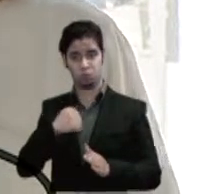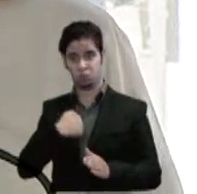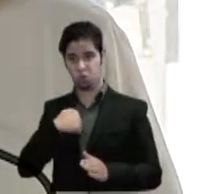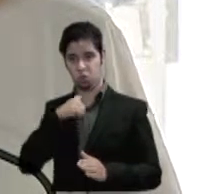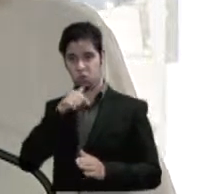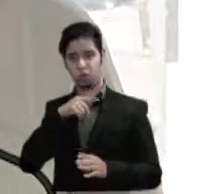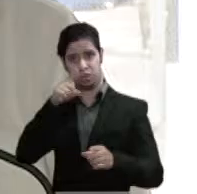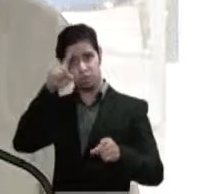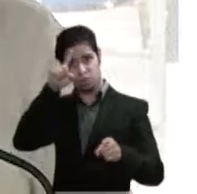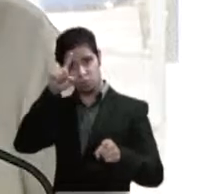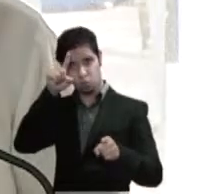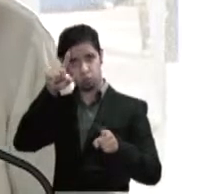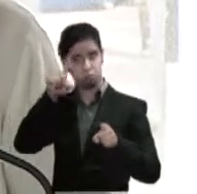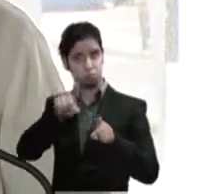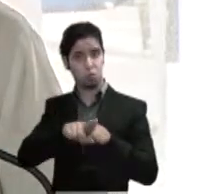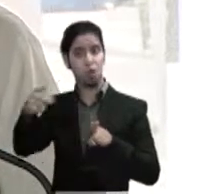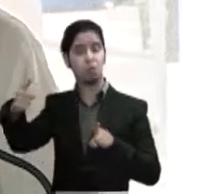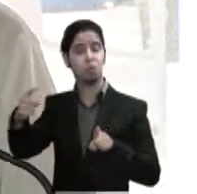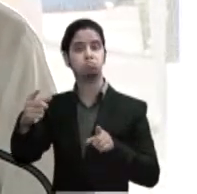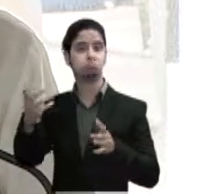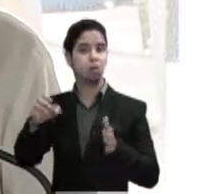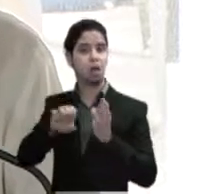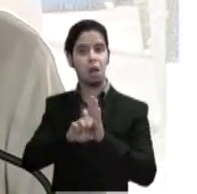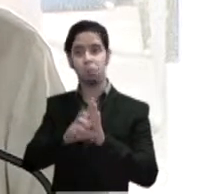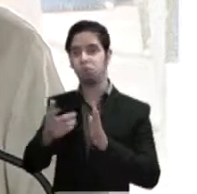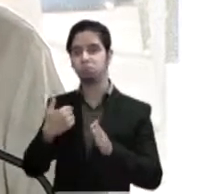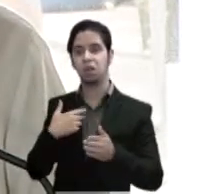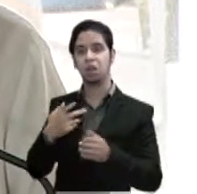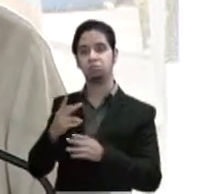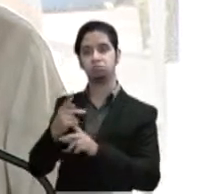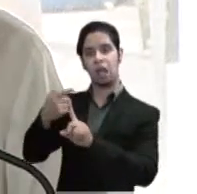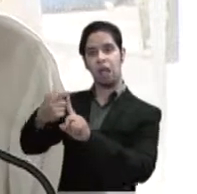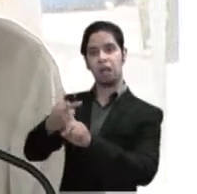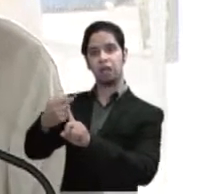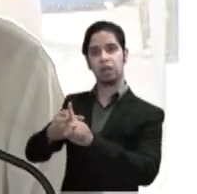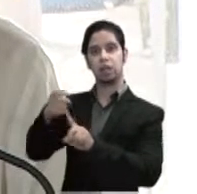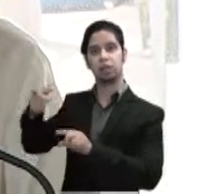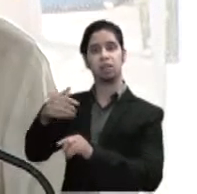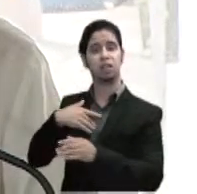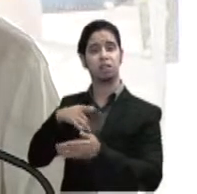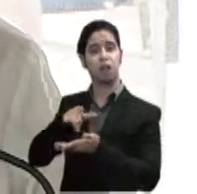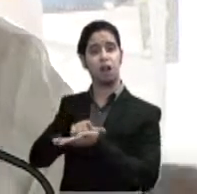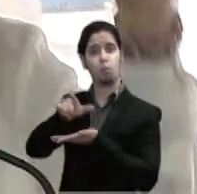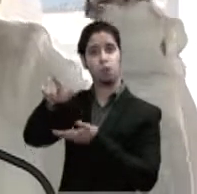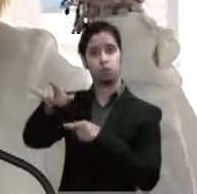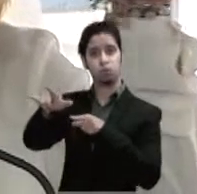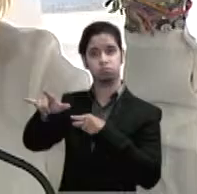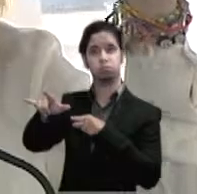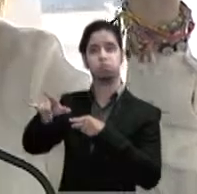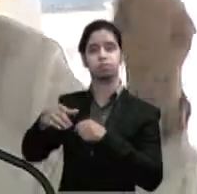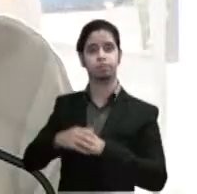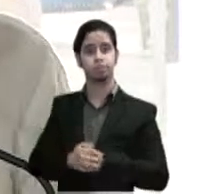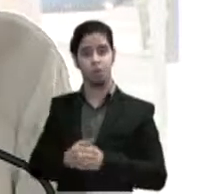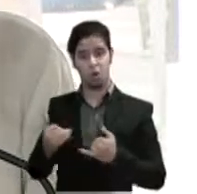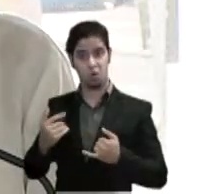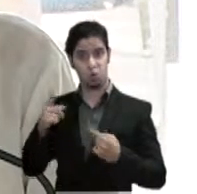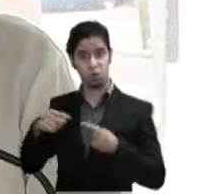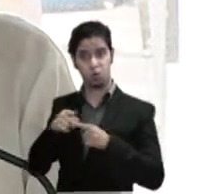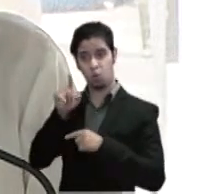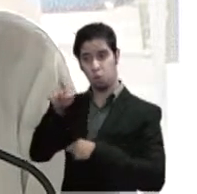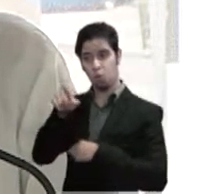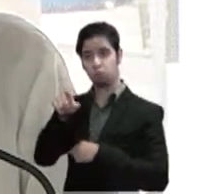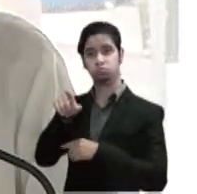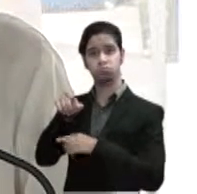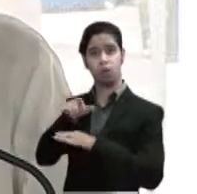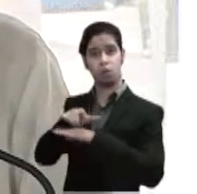el alquiler del aeropuerto. Y mucho menos estoy de acuerdo ahora cuando voy al aeropuerto y oigo mariachis